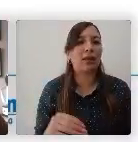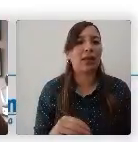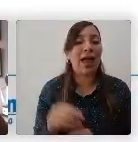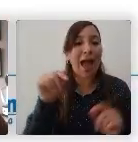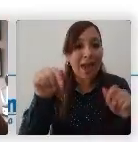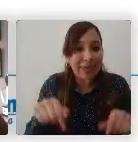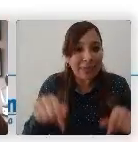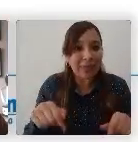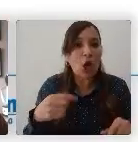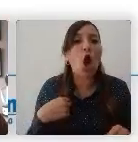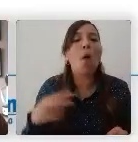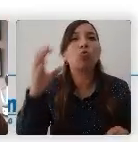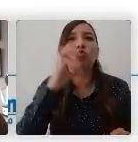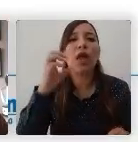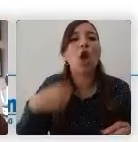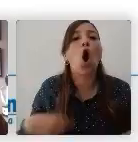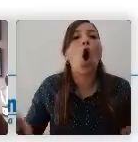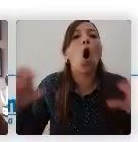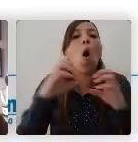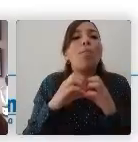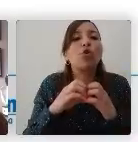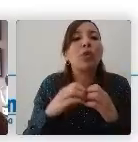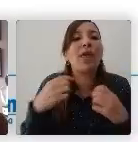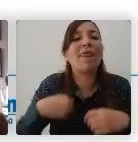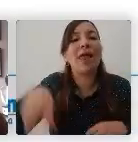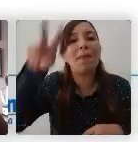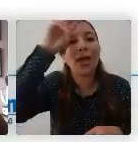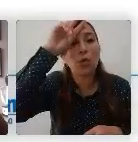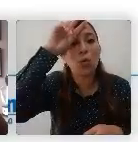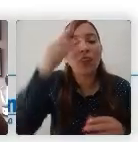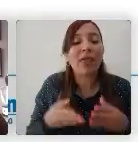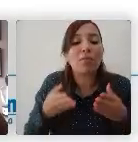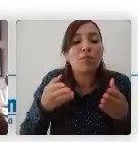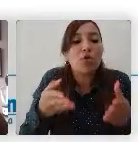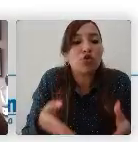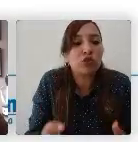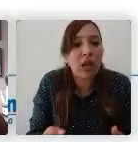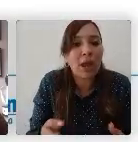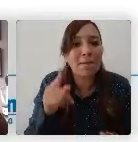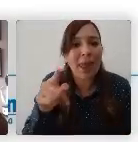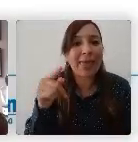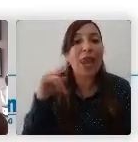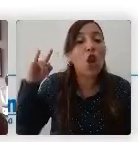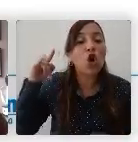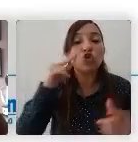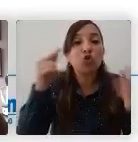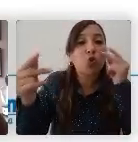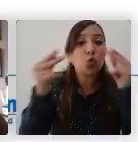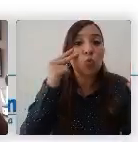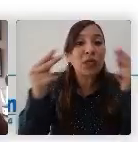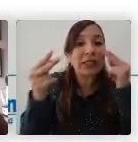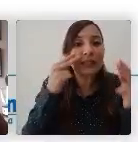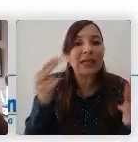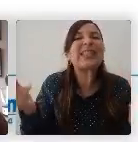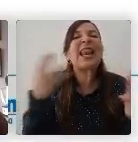la oportunidad de nosotros de brillar y mostrar estas comunidades que nosotros tenemos toda esta experiencia que nosotros